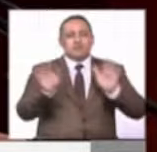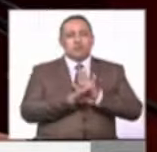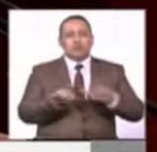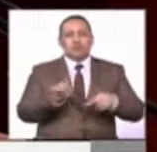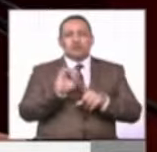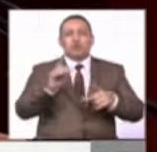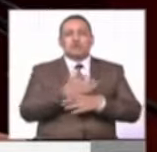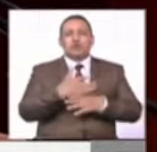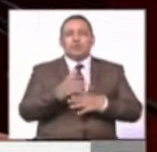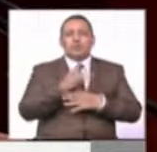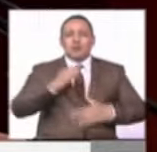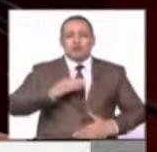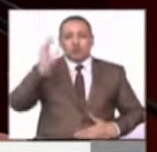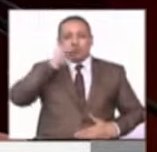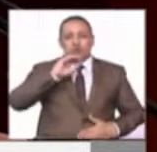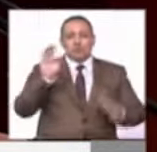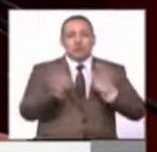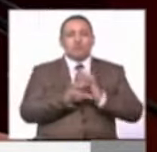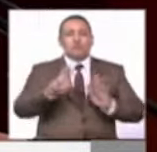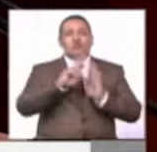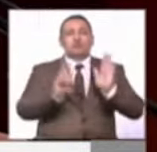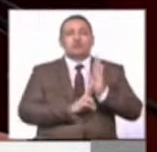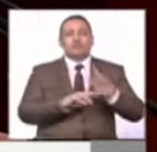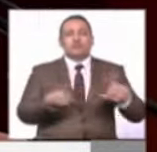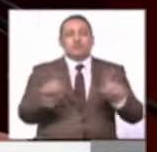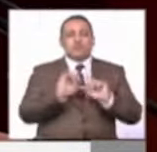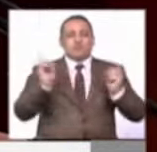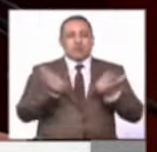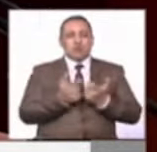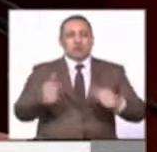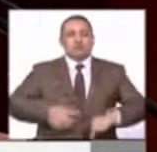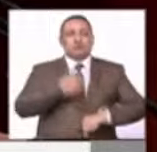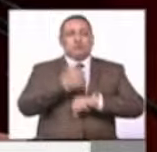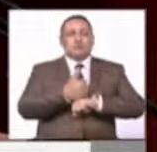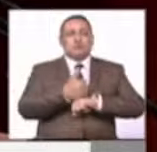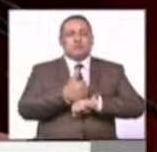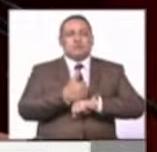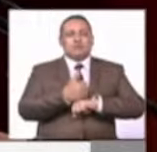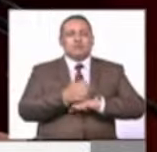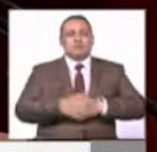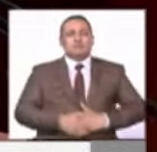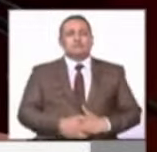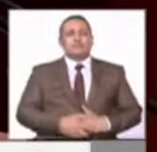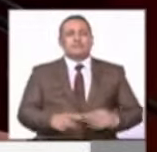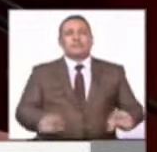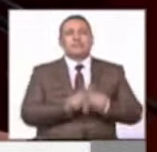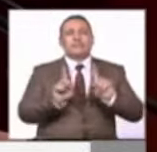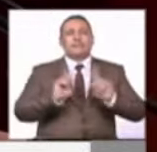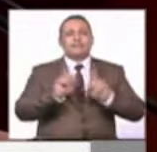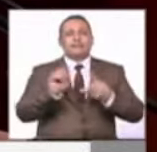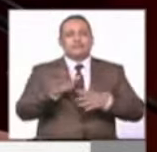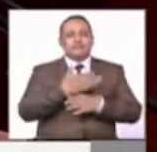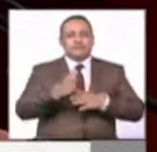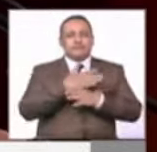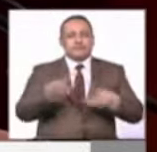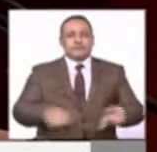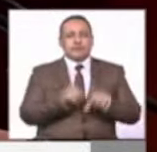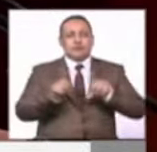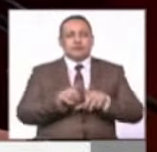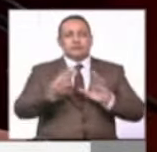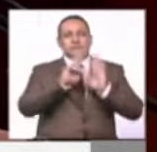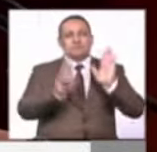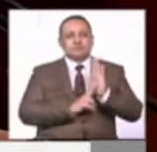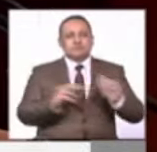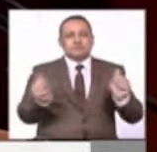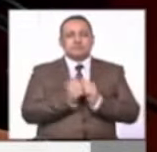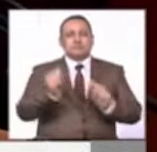comparte el criterio de una resolución de la Corte Suprema si no se comparte el criterio de una resolución